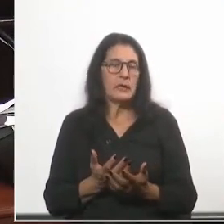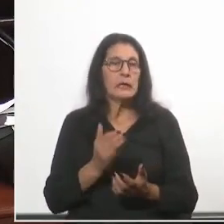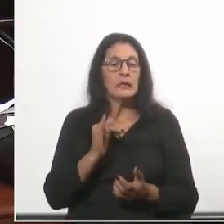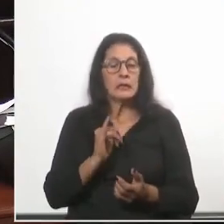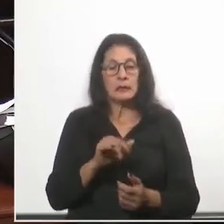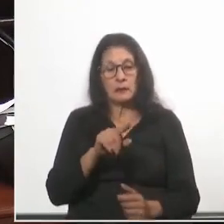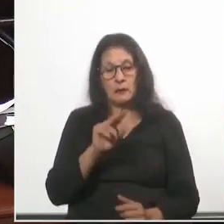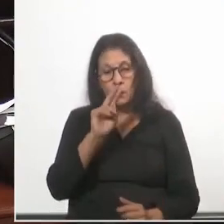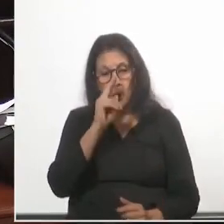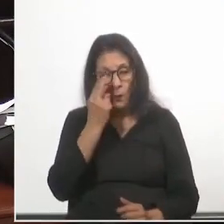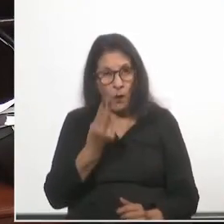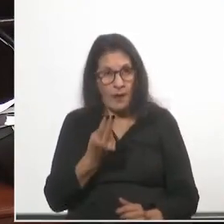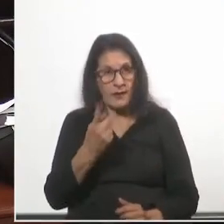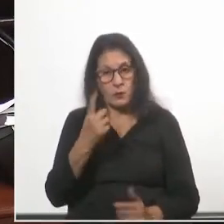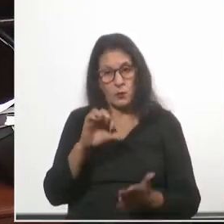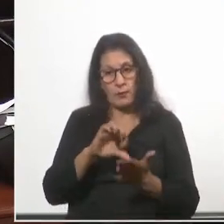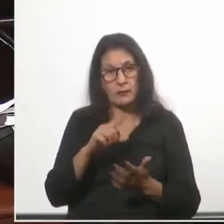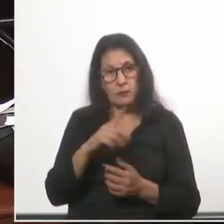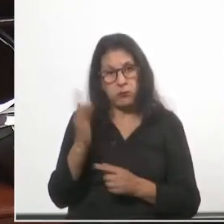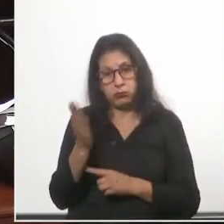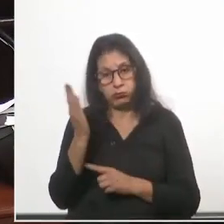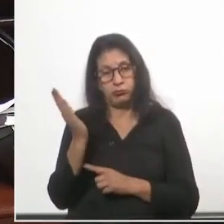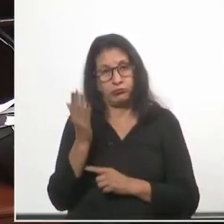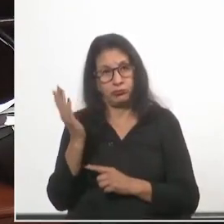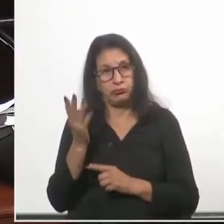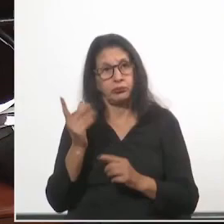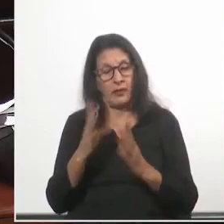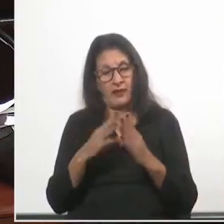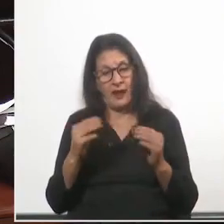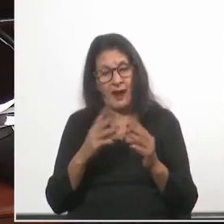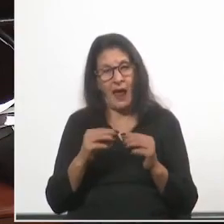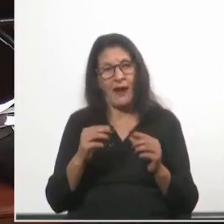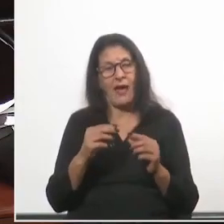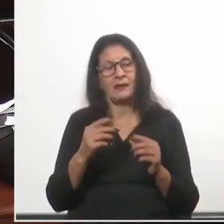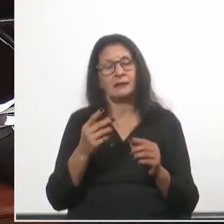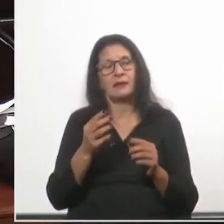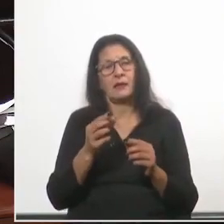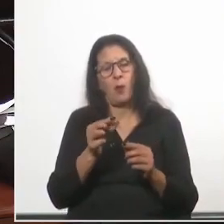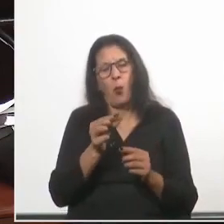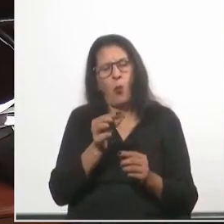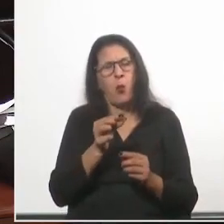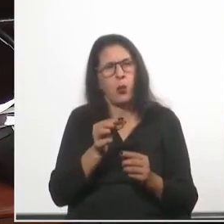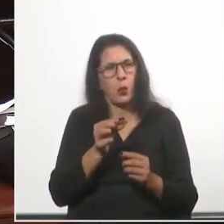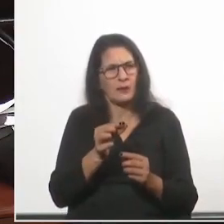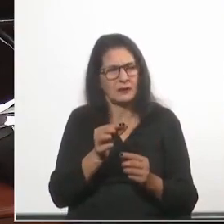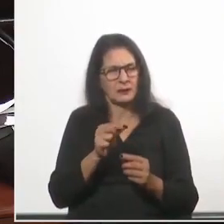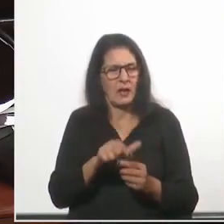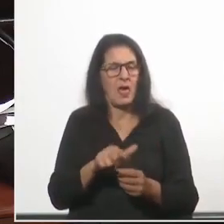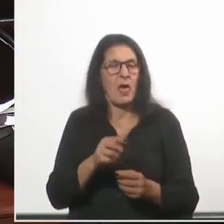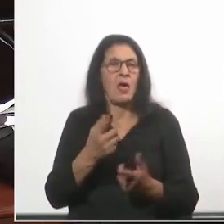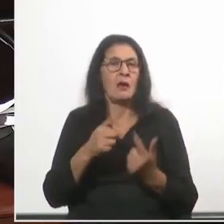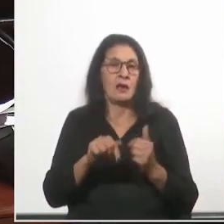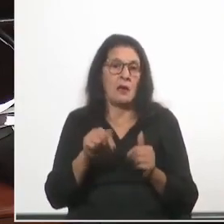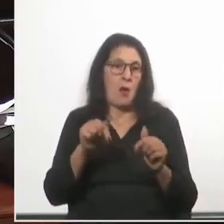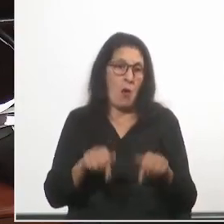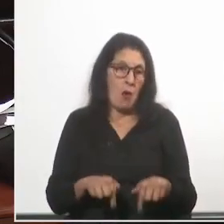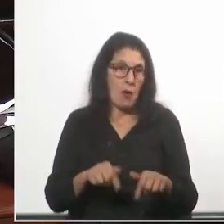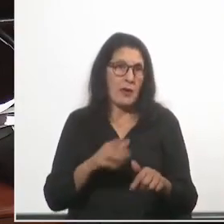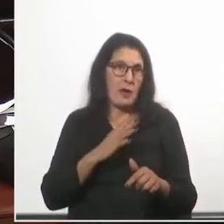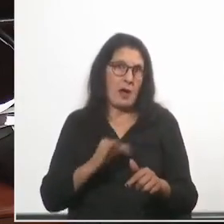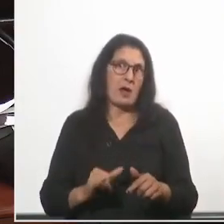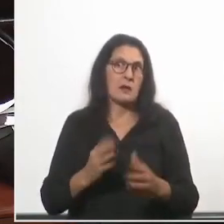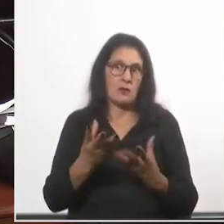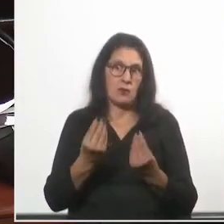Y el Uruguay, que ha sido un país productor de lanas medias y gruesas, se encuentra con que, bueno, hoy tenemos a cientos